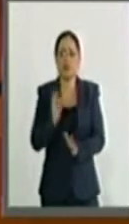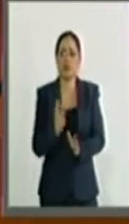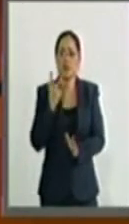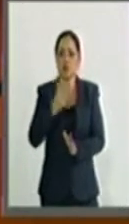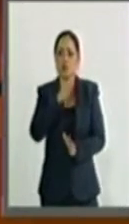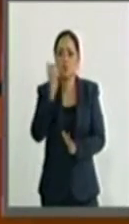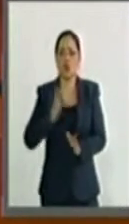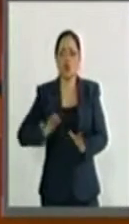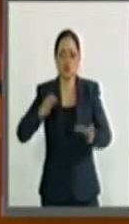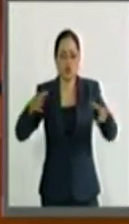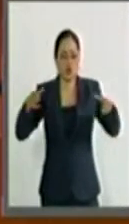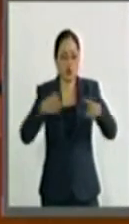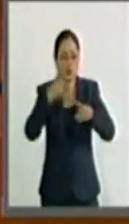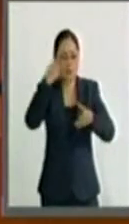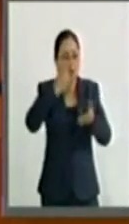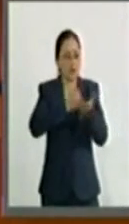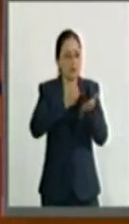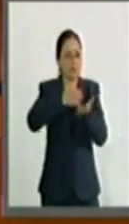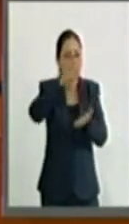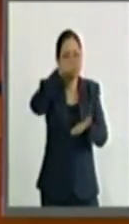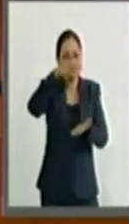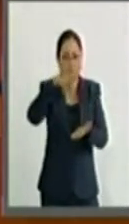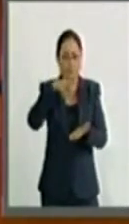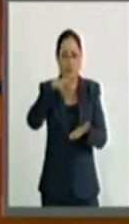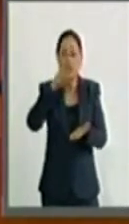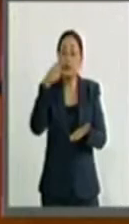38% de los ingresos presupuestarios.